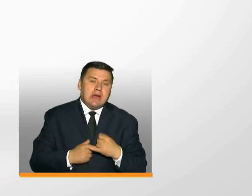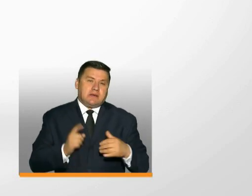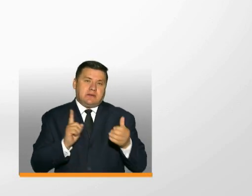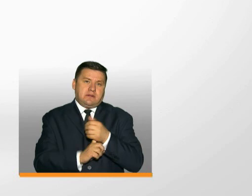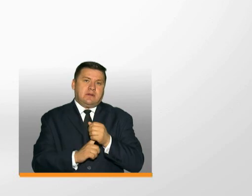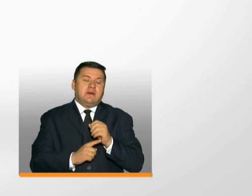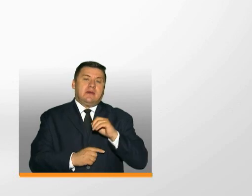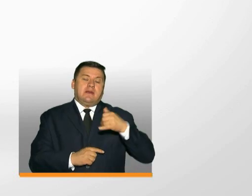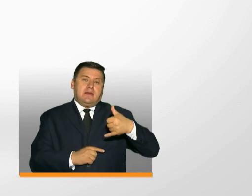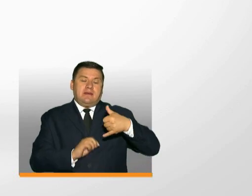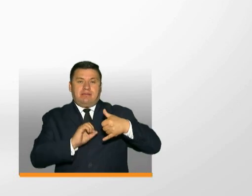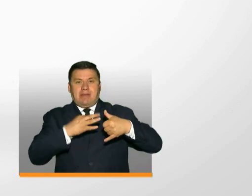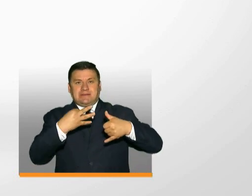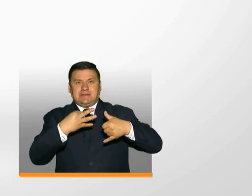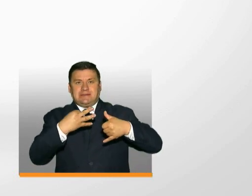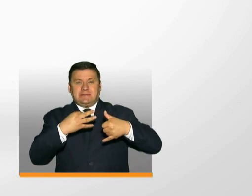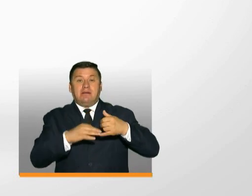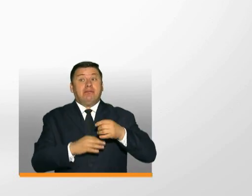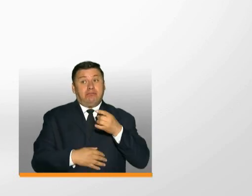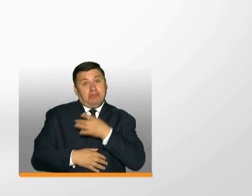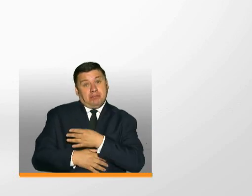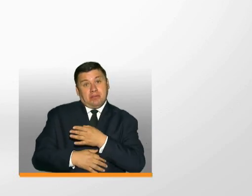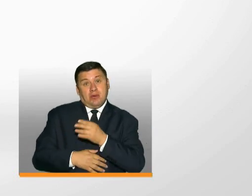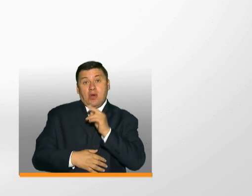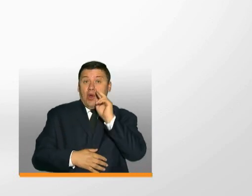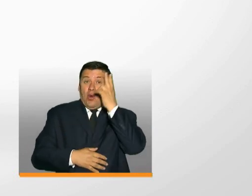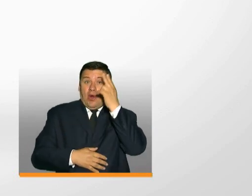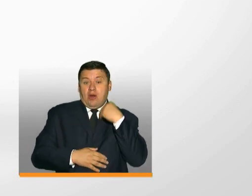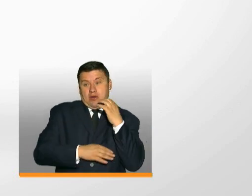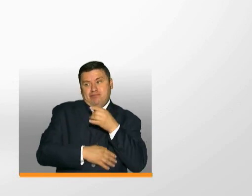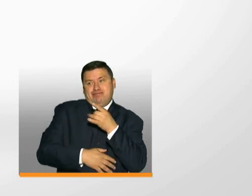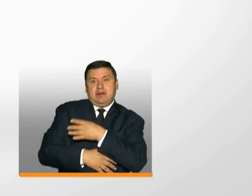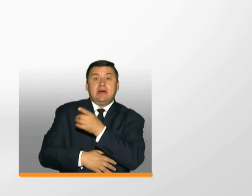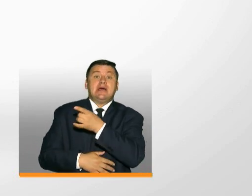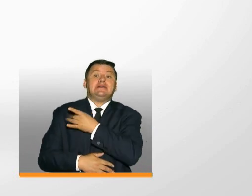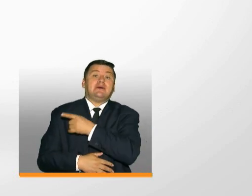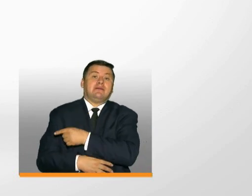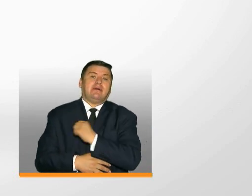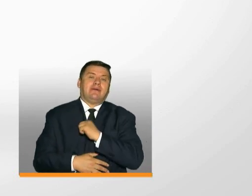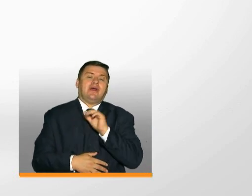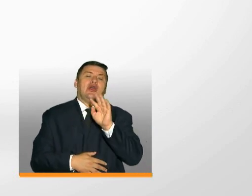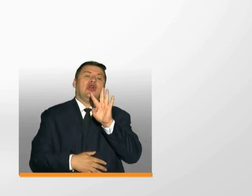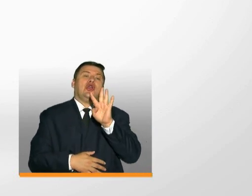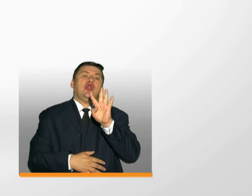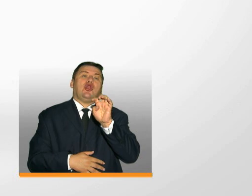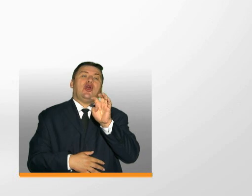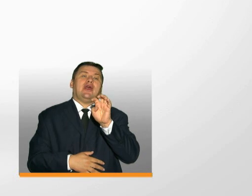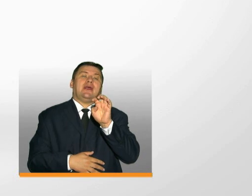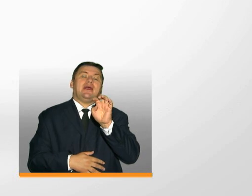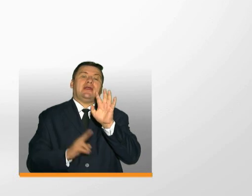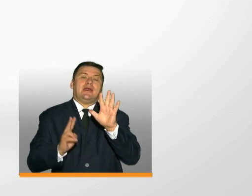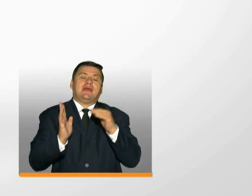al tercer lugar, superando a Uruguay, donde, por ejemplo, Chile tiene